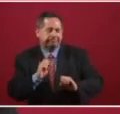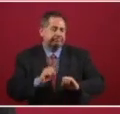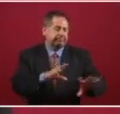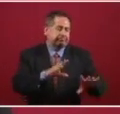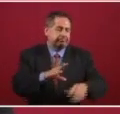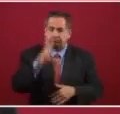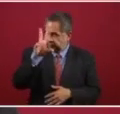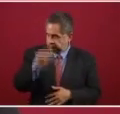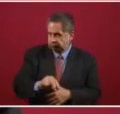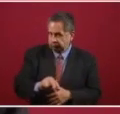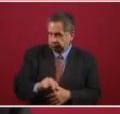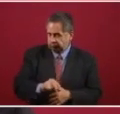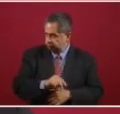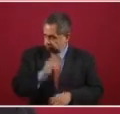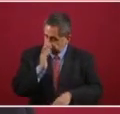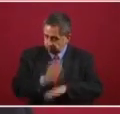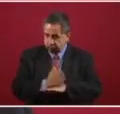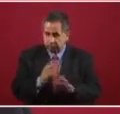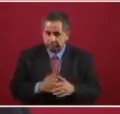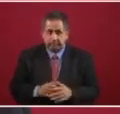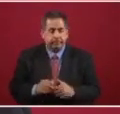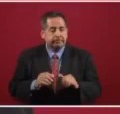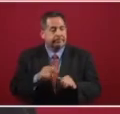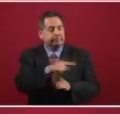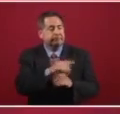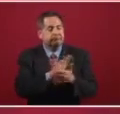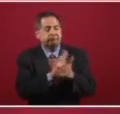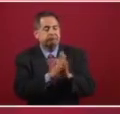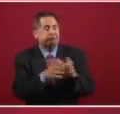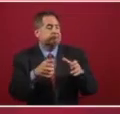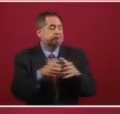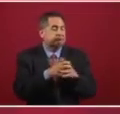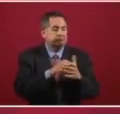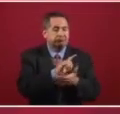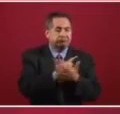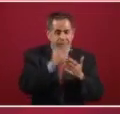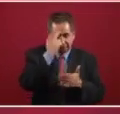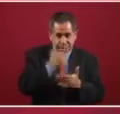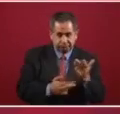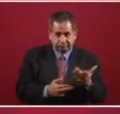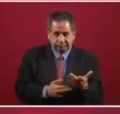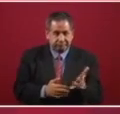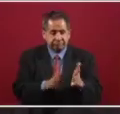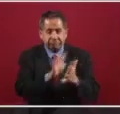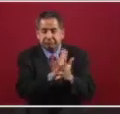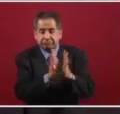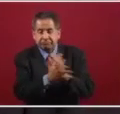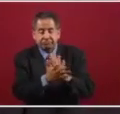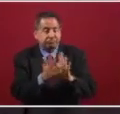y la asociación delictuosa, es decir, la complicidad.